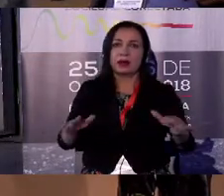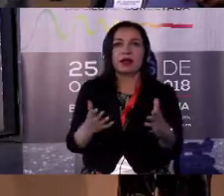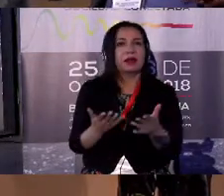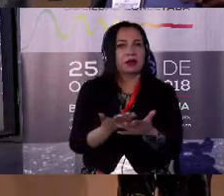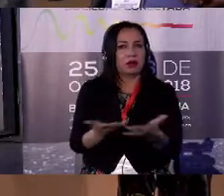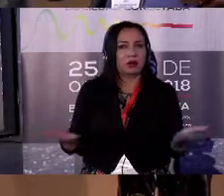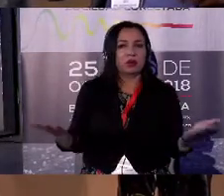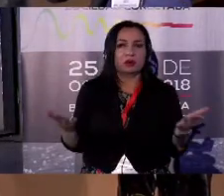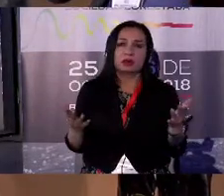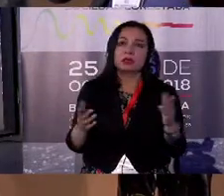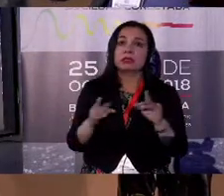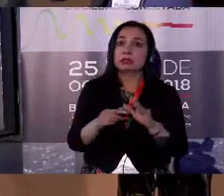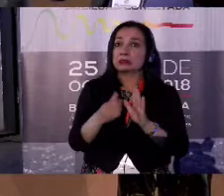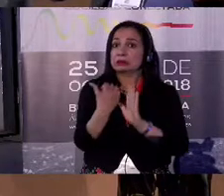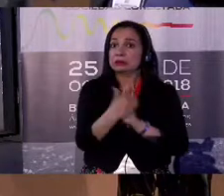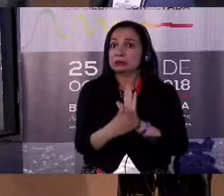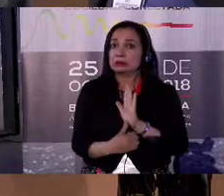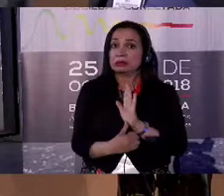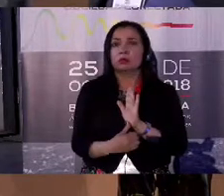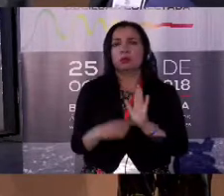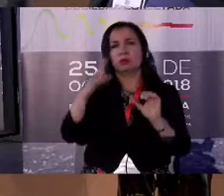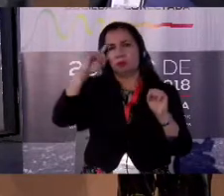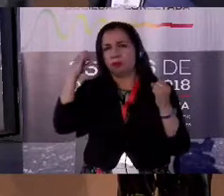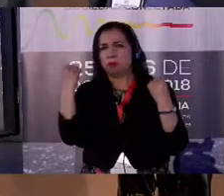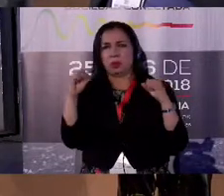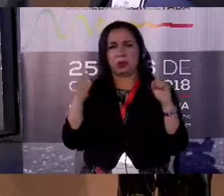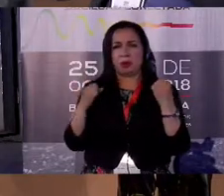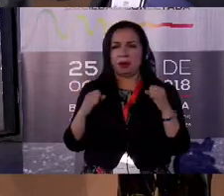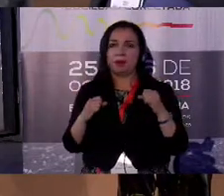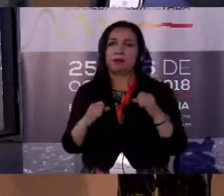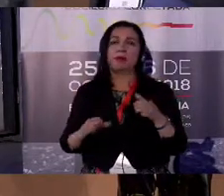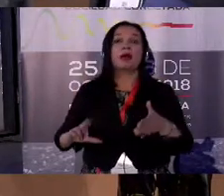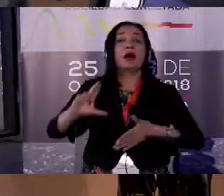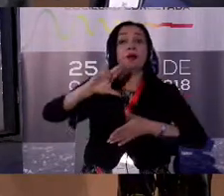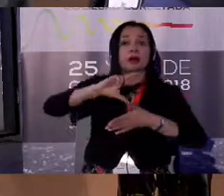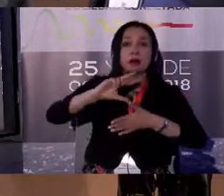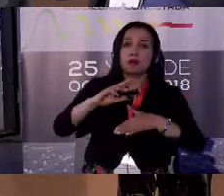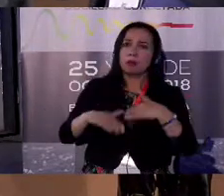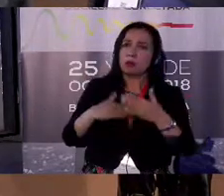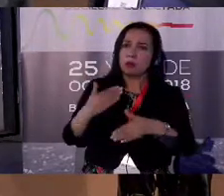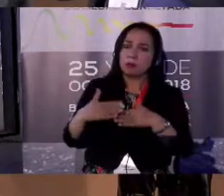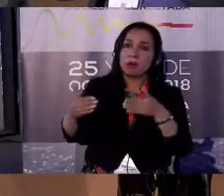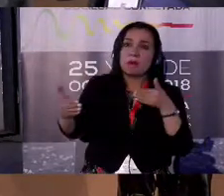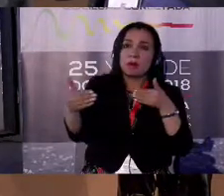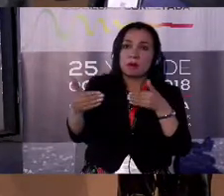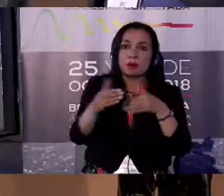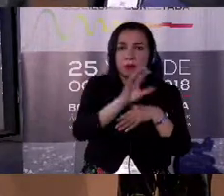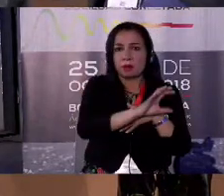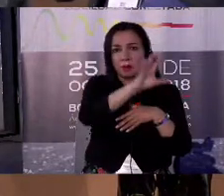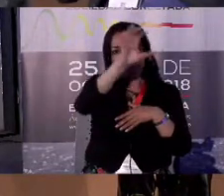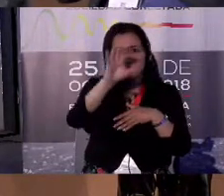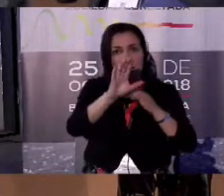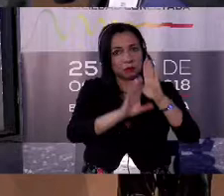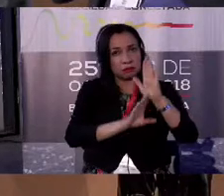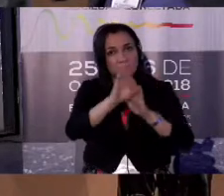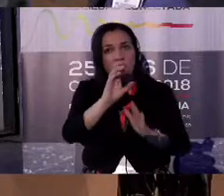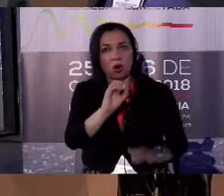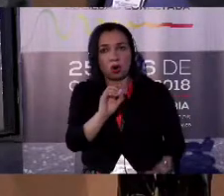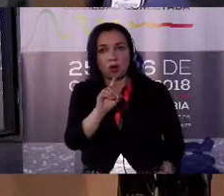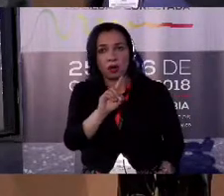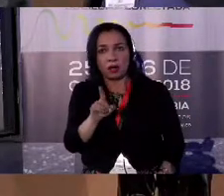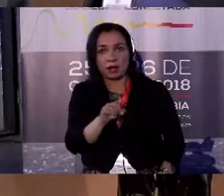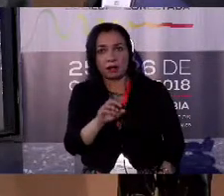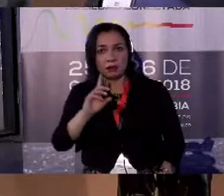un dato que es preocupante. O sea, América Latina ha venido progresivamente cerrando la brecha con los países de la OECD